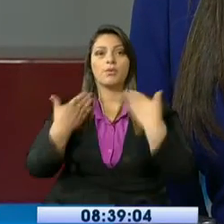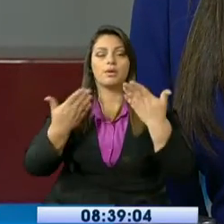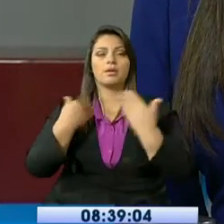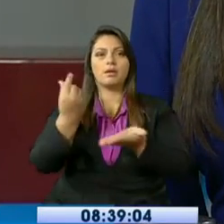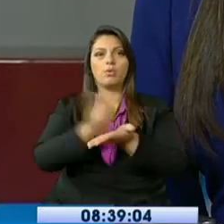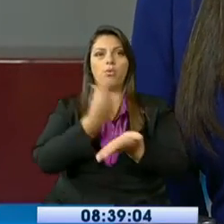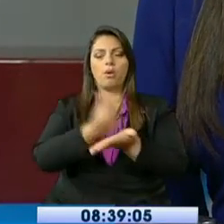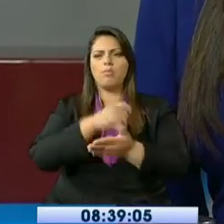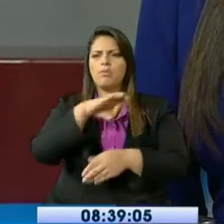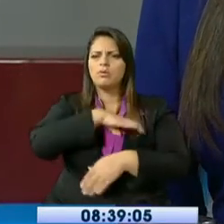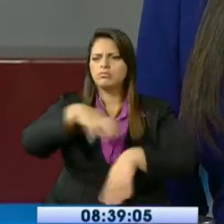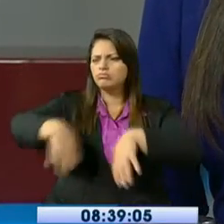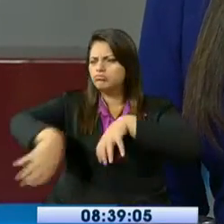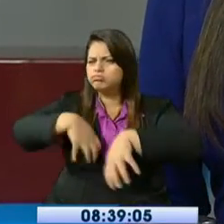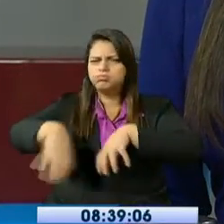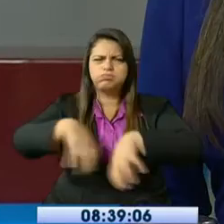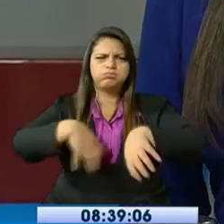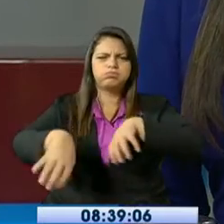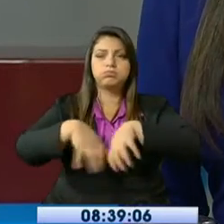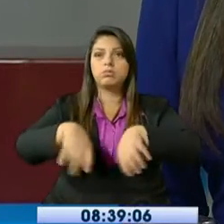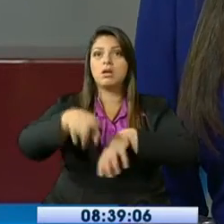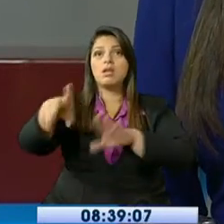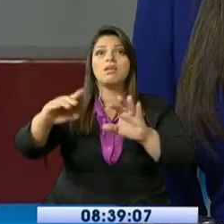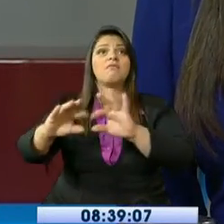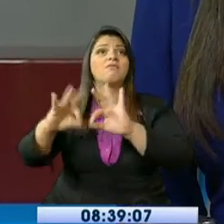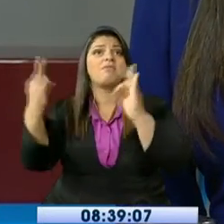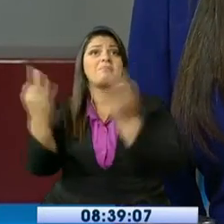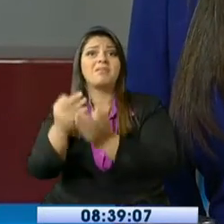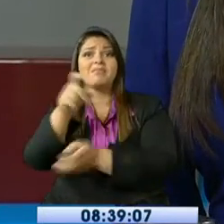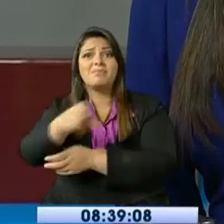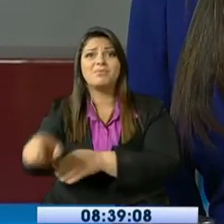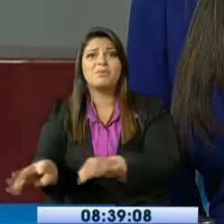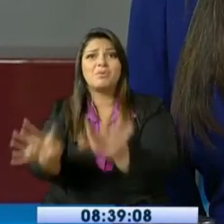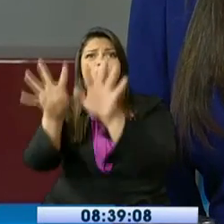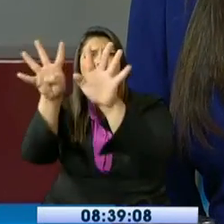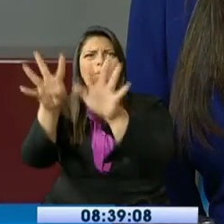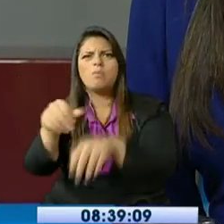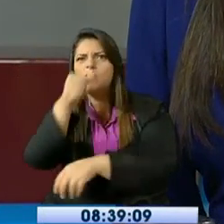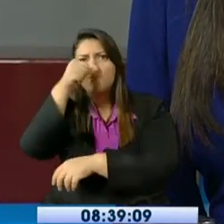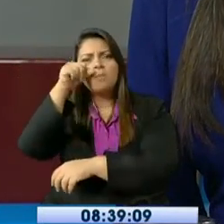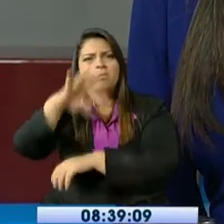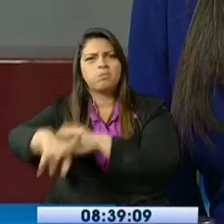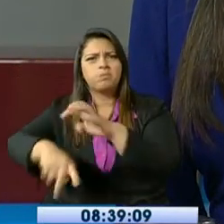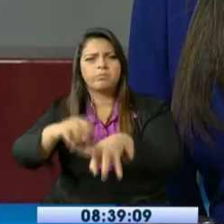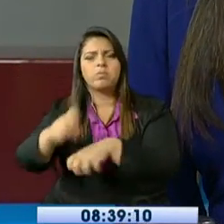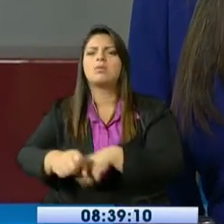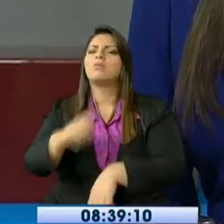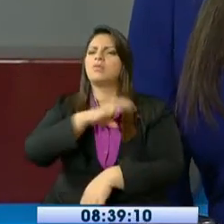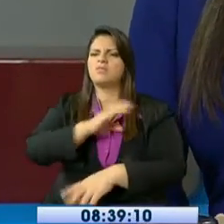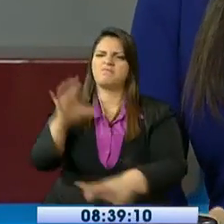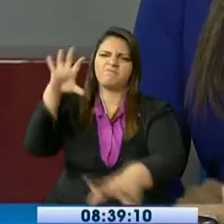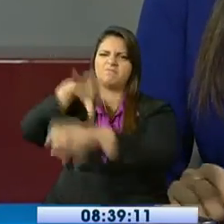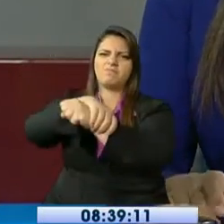como finalidad terminar con una banda dedicada al expendio de drogas en el sector. Veamos.